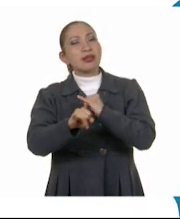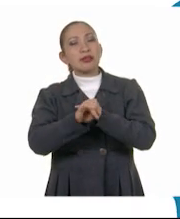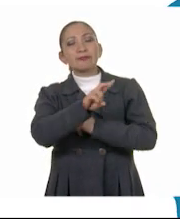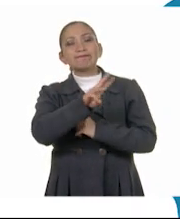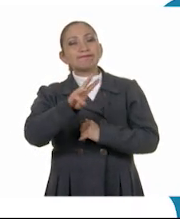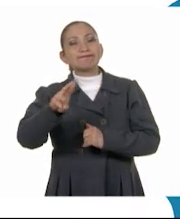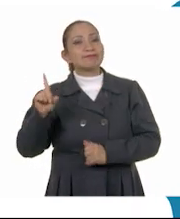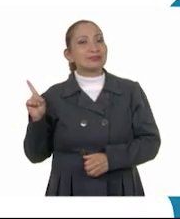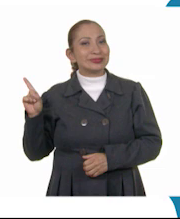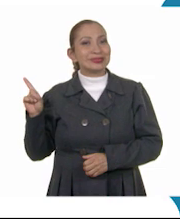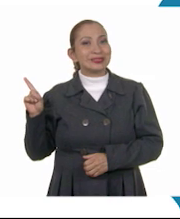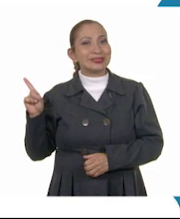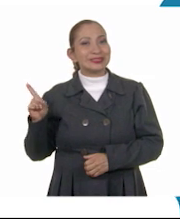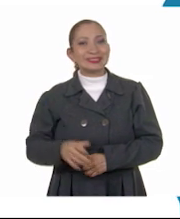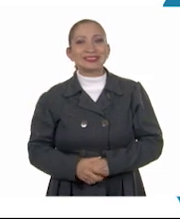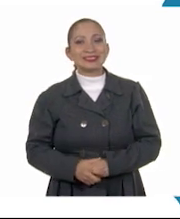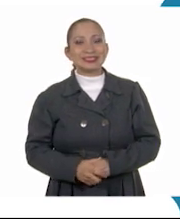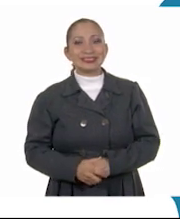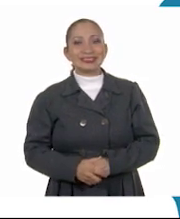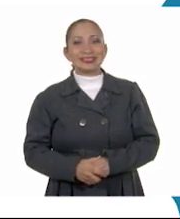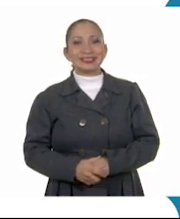página